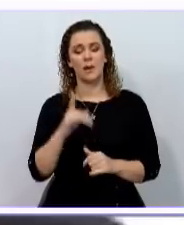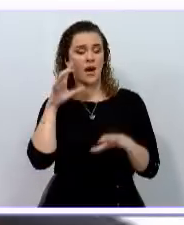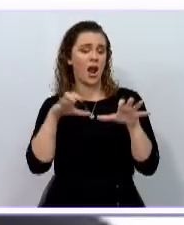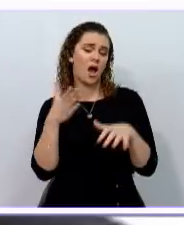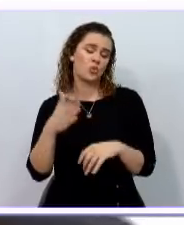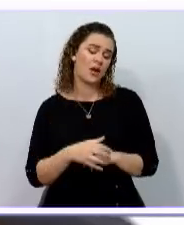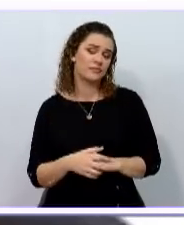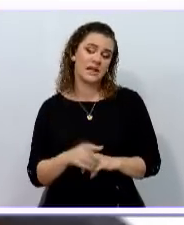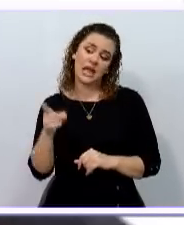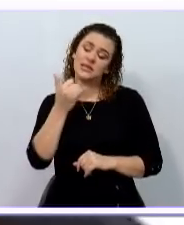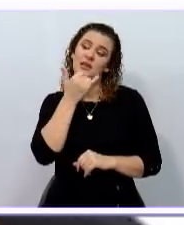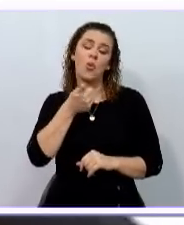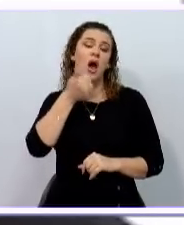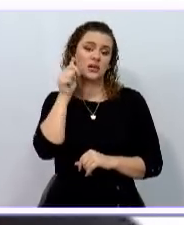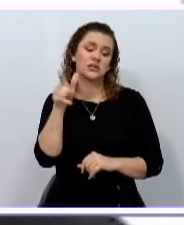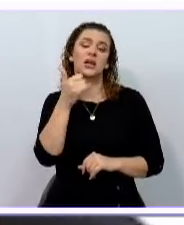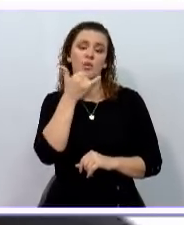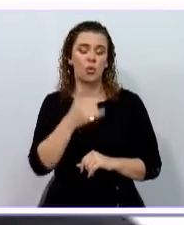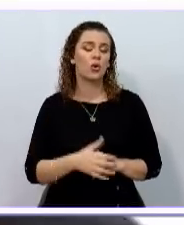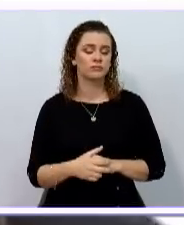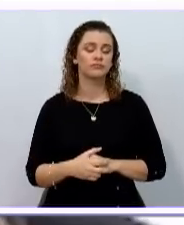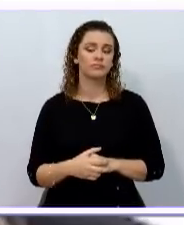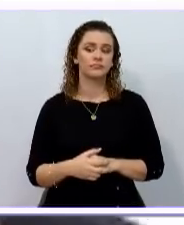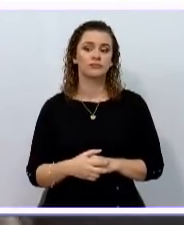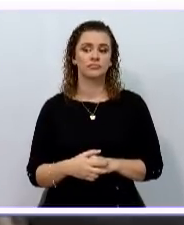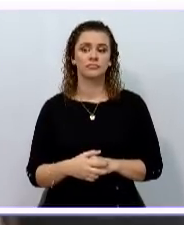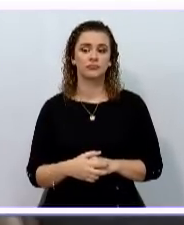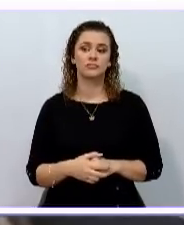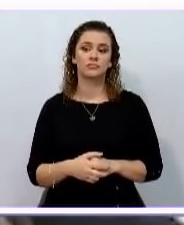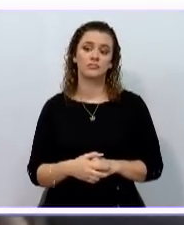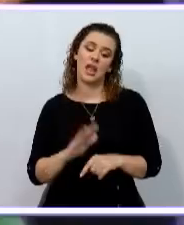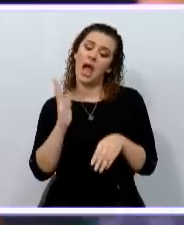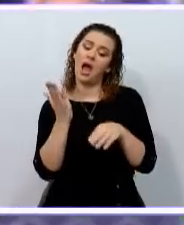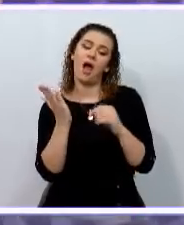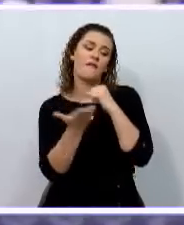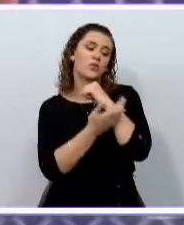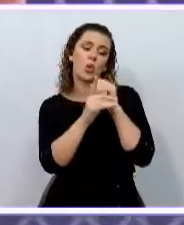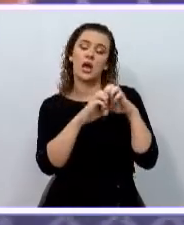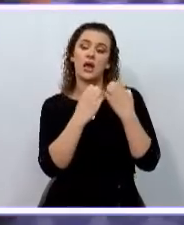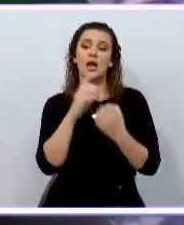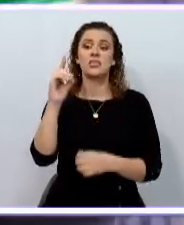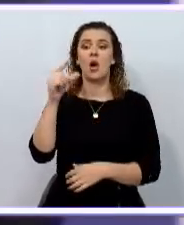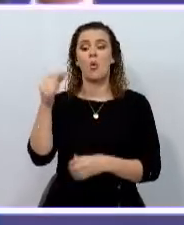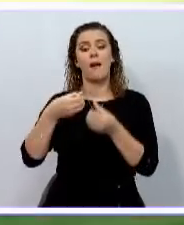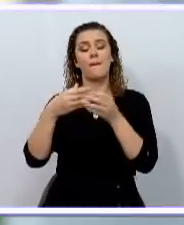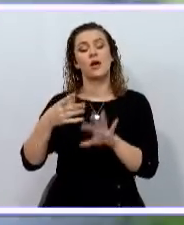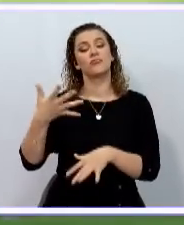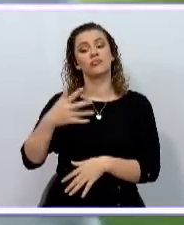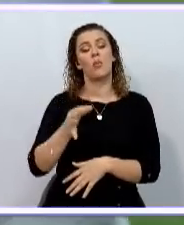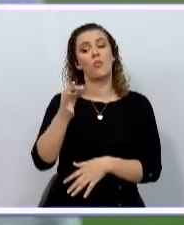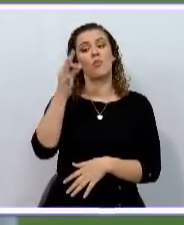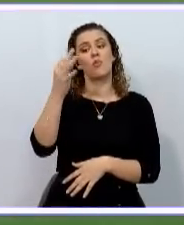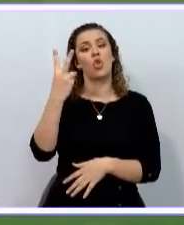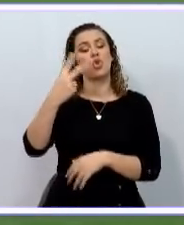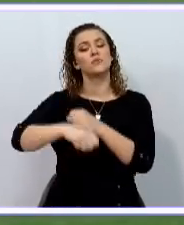actuar creo que se equivocó ayer se equivocó perjudicó el equipo David Guzmán se perderá al menos los